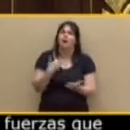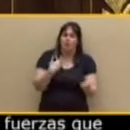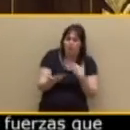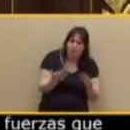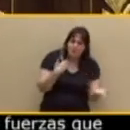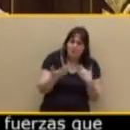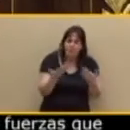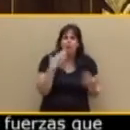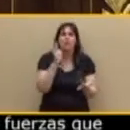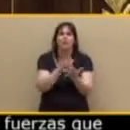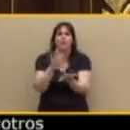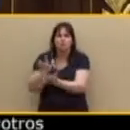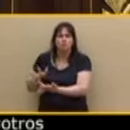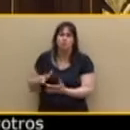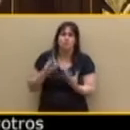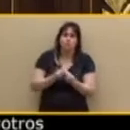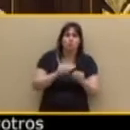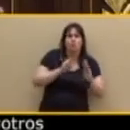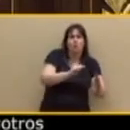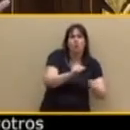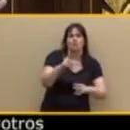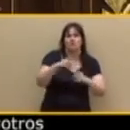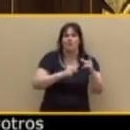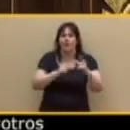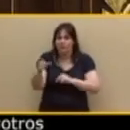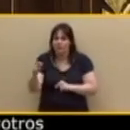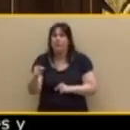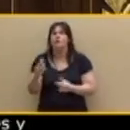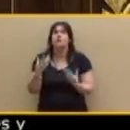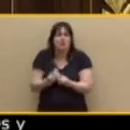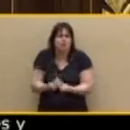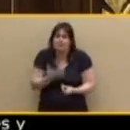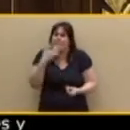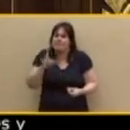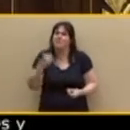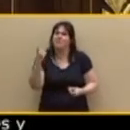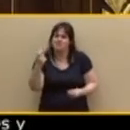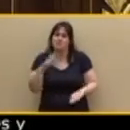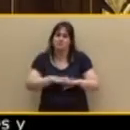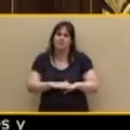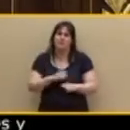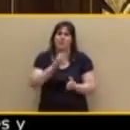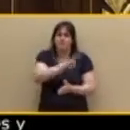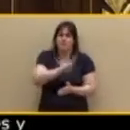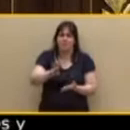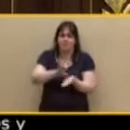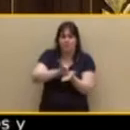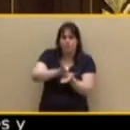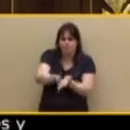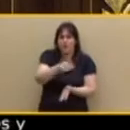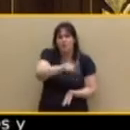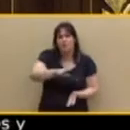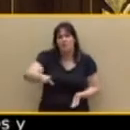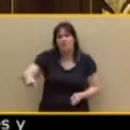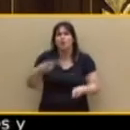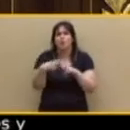las confluencias a cada jugador que llegue tenías que acumular para quedar una mayoría hay una complicación